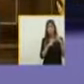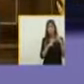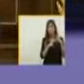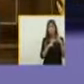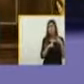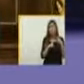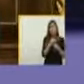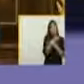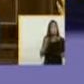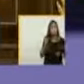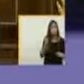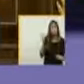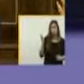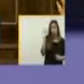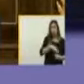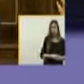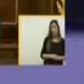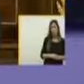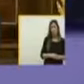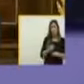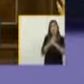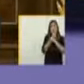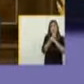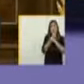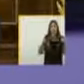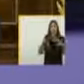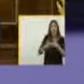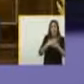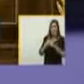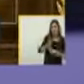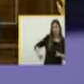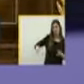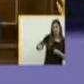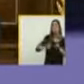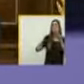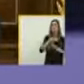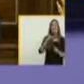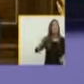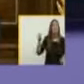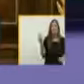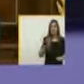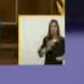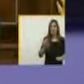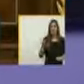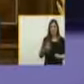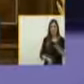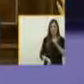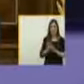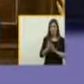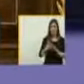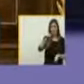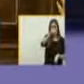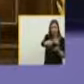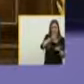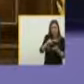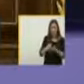unha vontade explicitada por Podemos, porque además está por escrito, de en que termos chegar a un goberno de esquerdas, e é